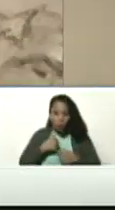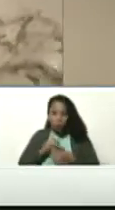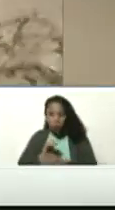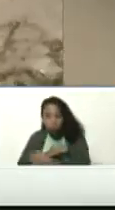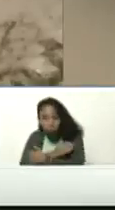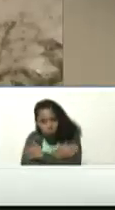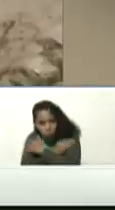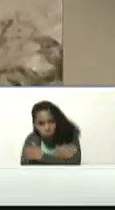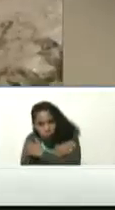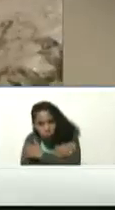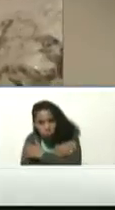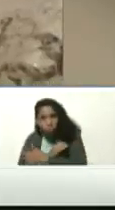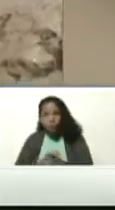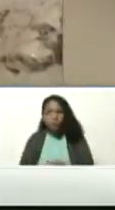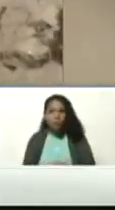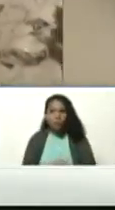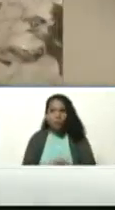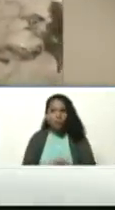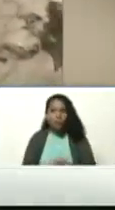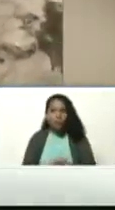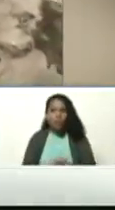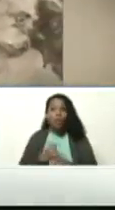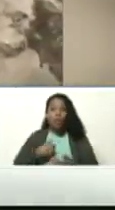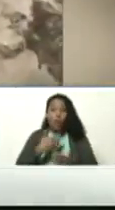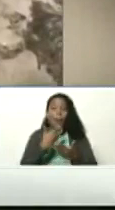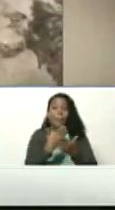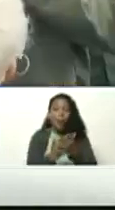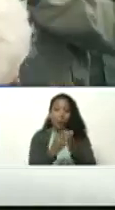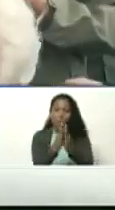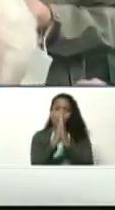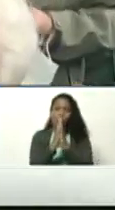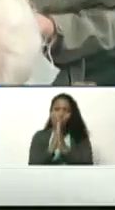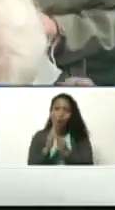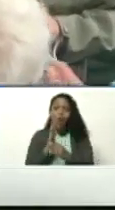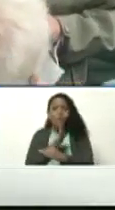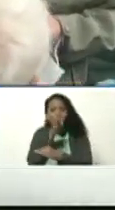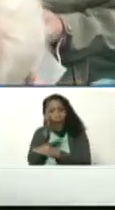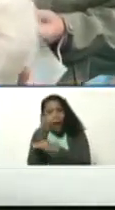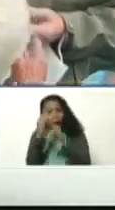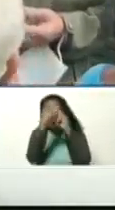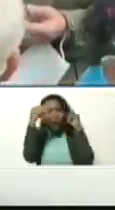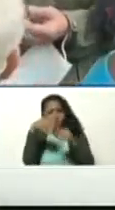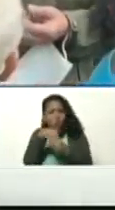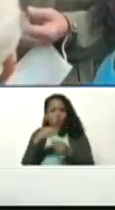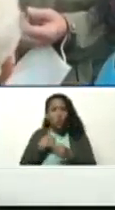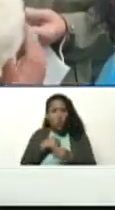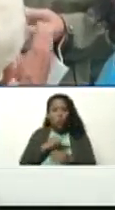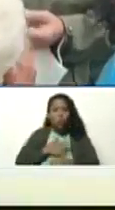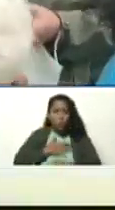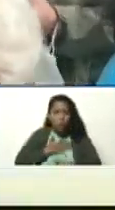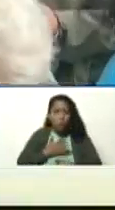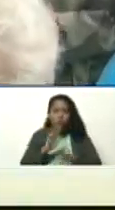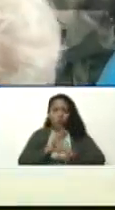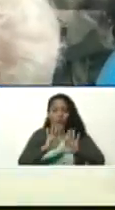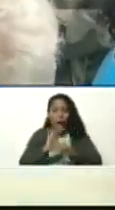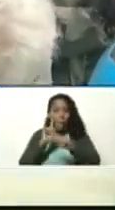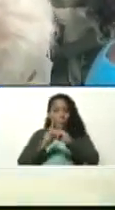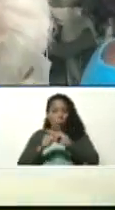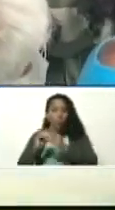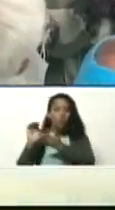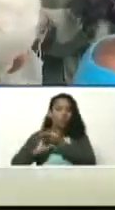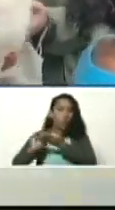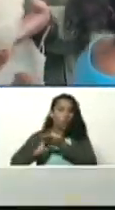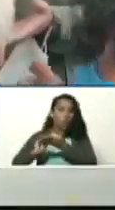abrazamos y le pedí que por favor fuera un refugio hasta que pudiéramos ya determinar